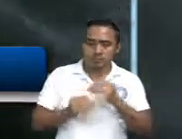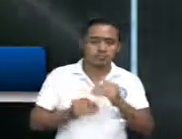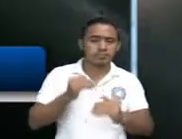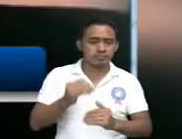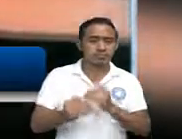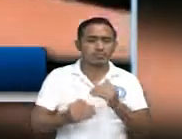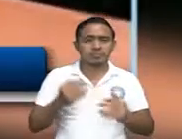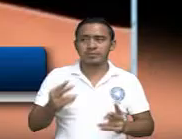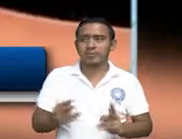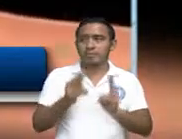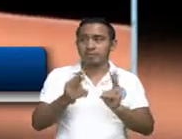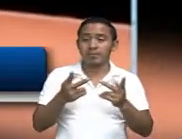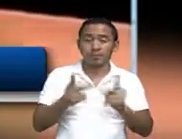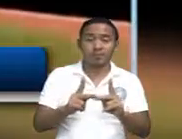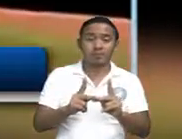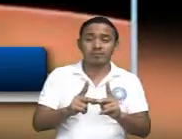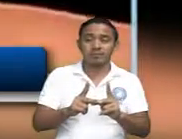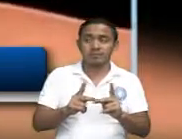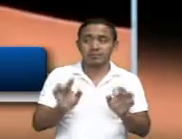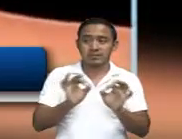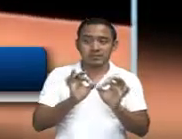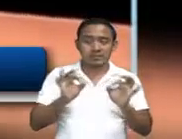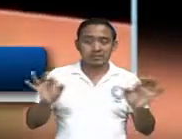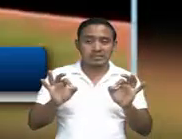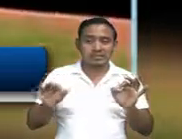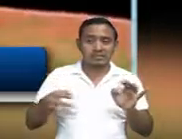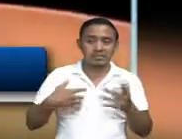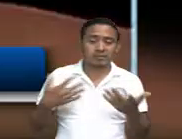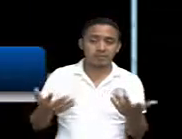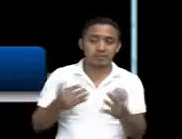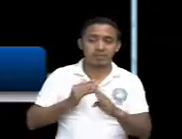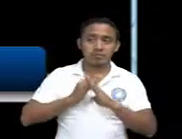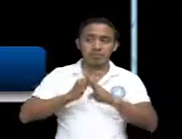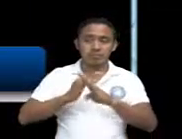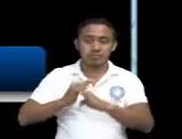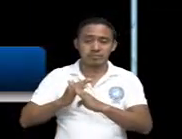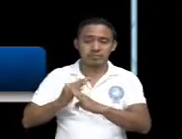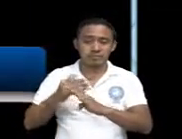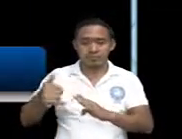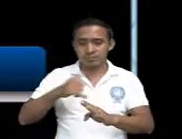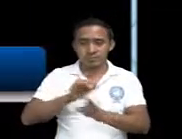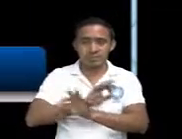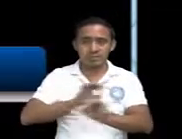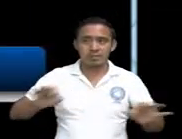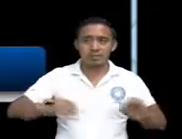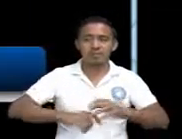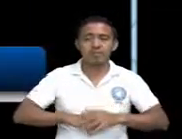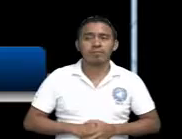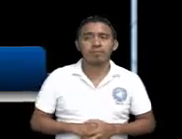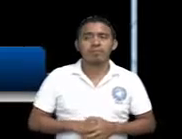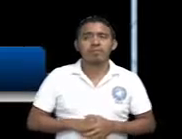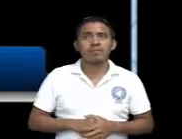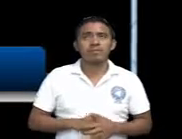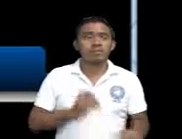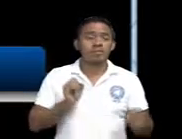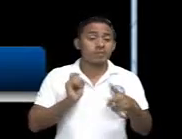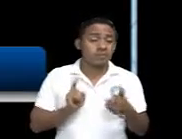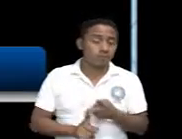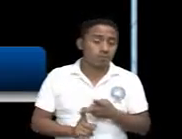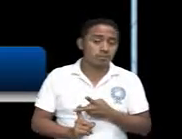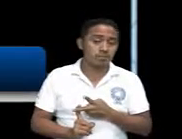los pacientes. Claro, siempre y cuando quiten los factores que predisponen. Que alteran, correcto, predisponen a más. En segundo